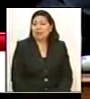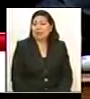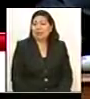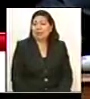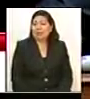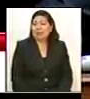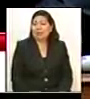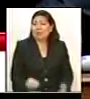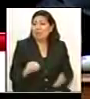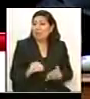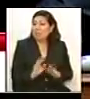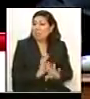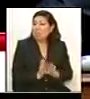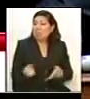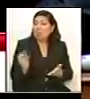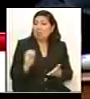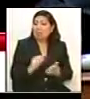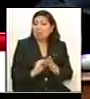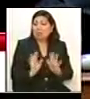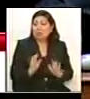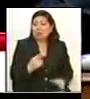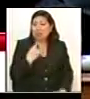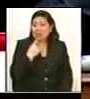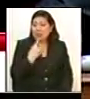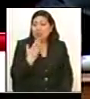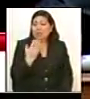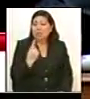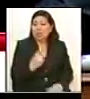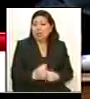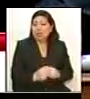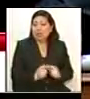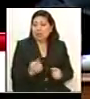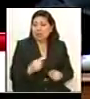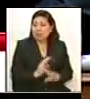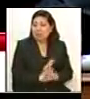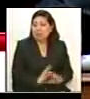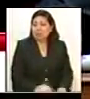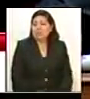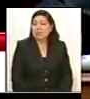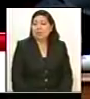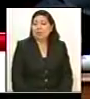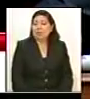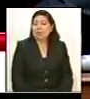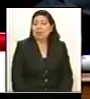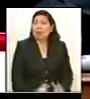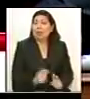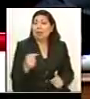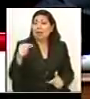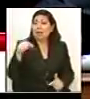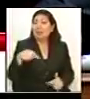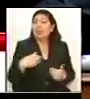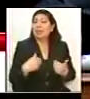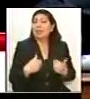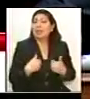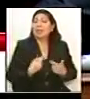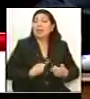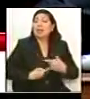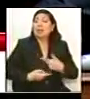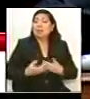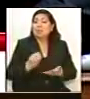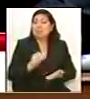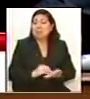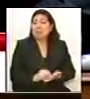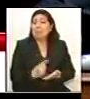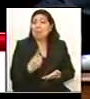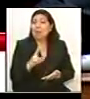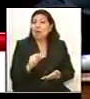UCAC de que aquí no van a volver. Por si acaso, yo ya dije hace más de un año que no voy a volver. Pero muchos de los que están aquí deberían volver para